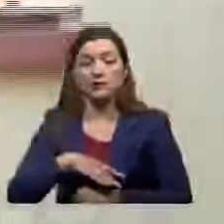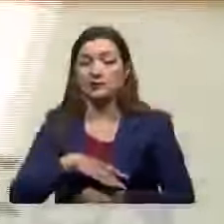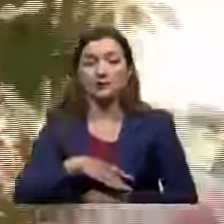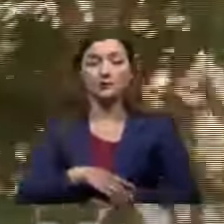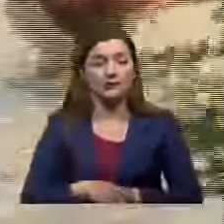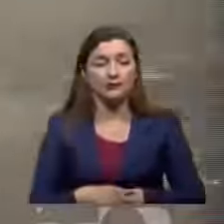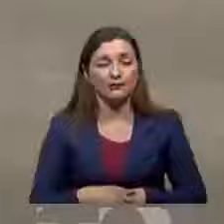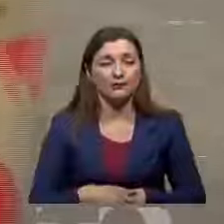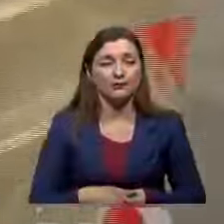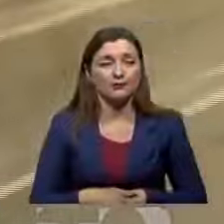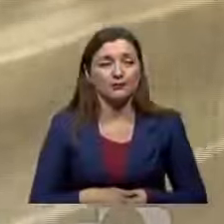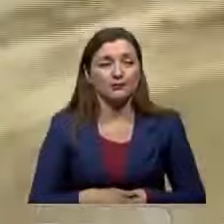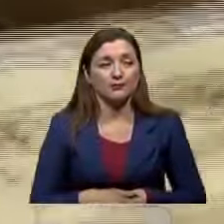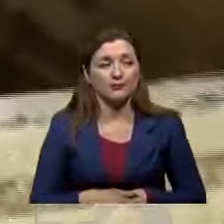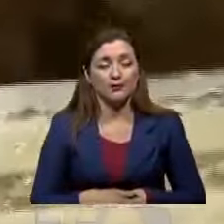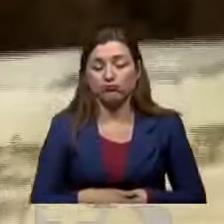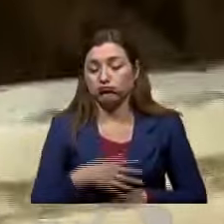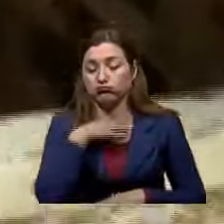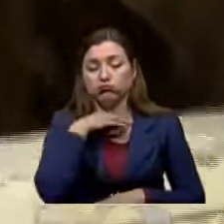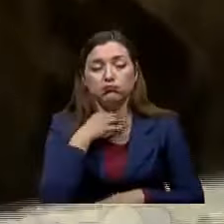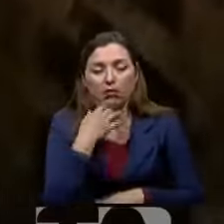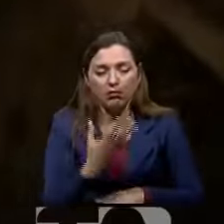de este sitio. Es realmente